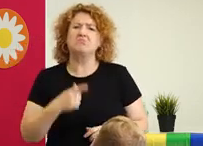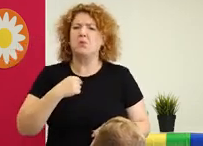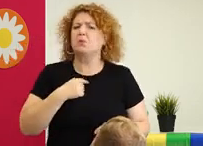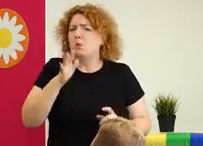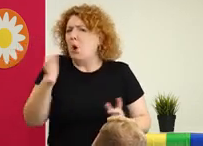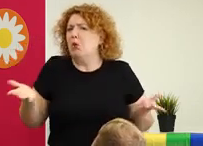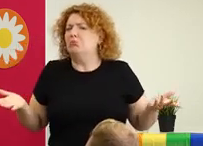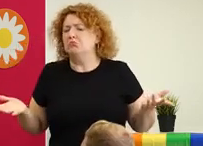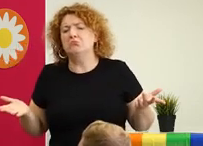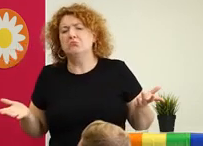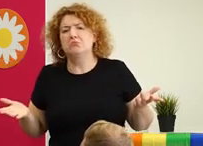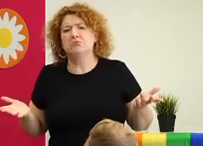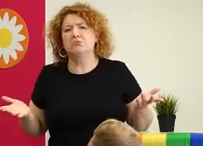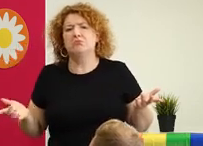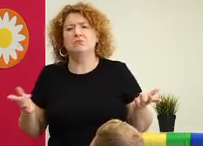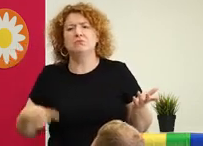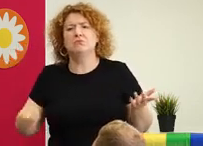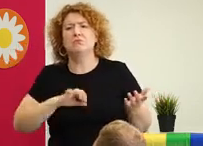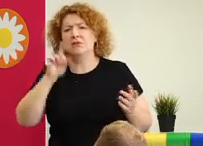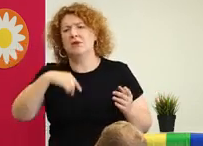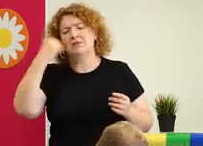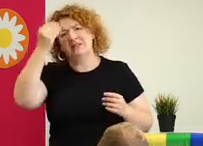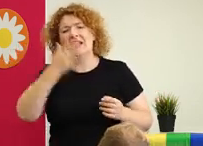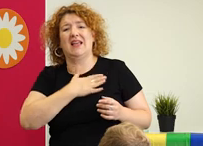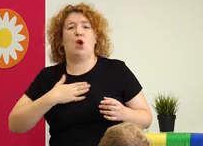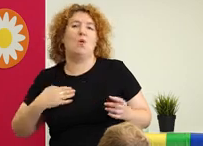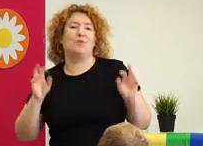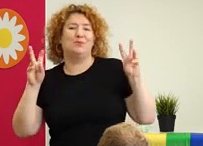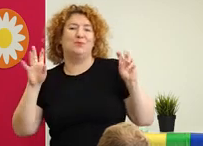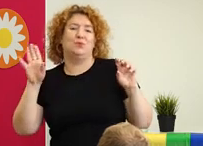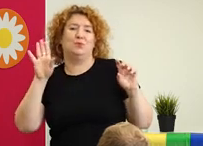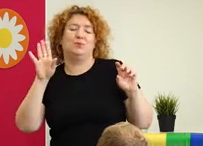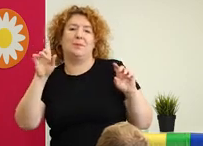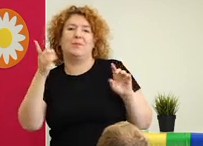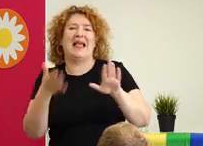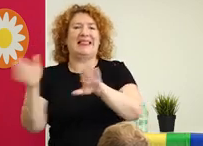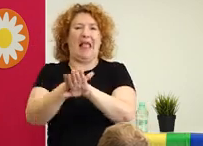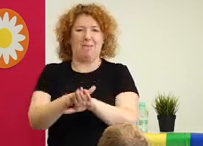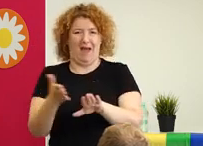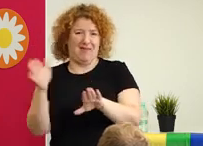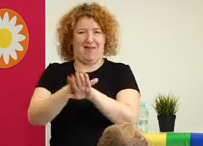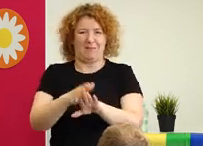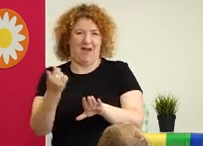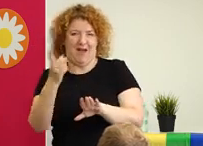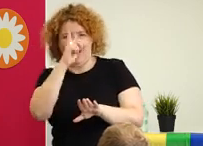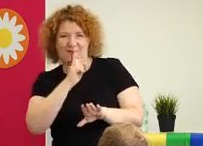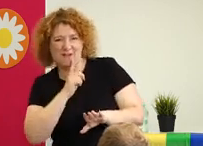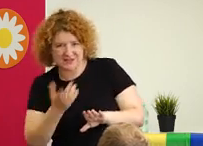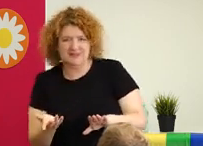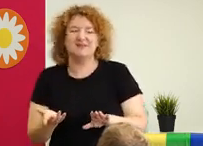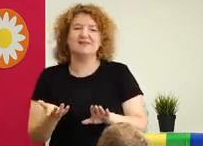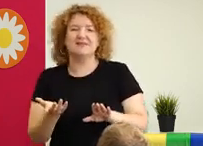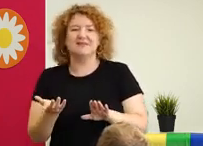también forma parte de una operación pisswancing por parte de la instrumentalización de los colectivos que por